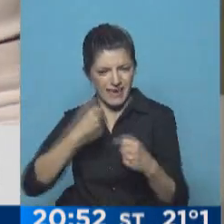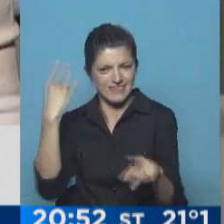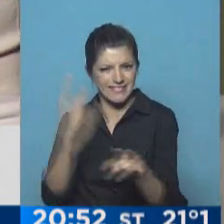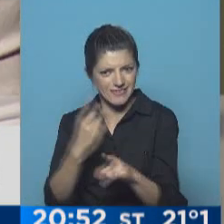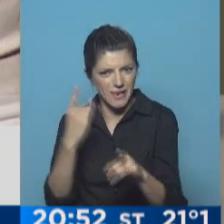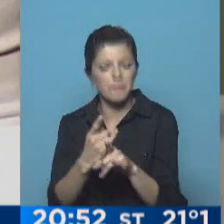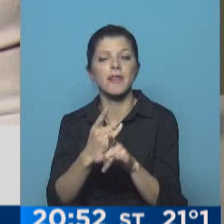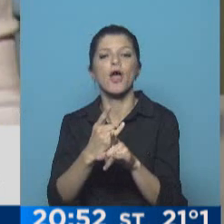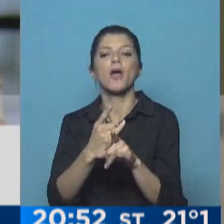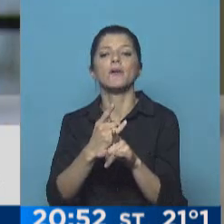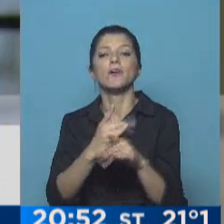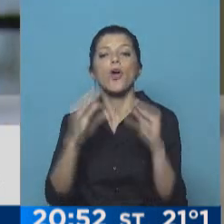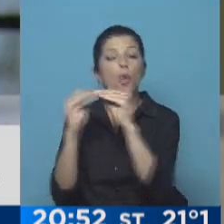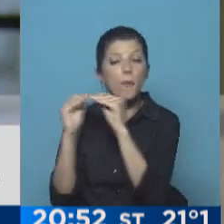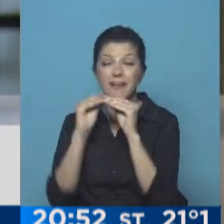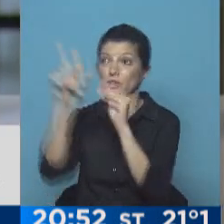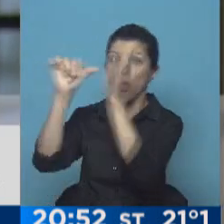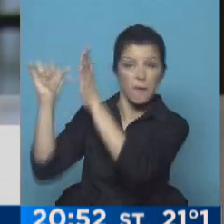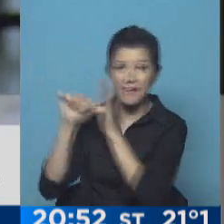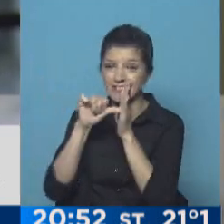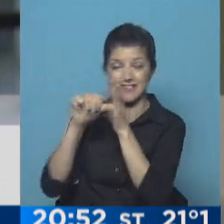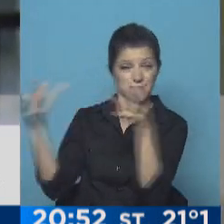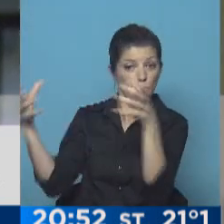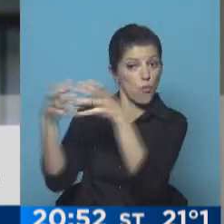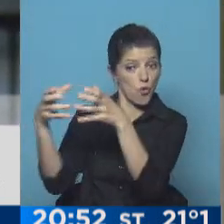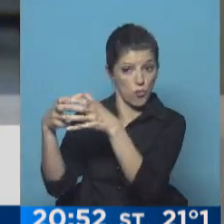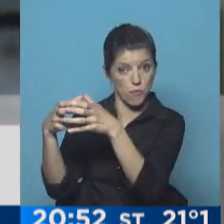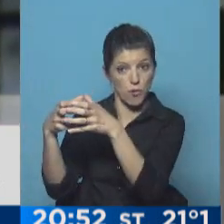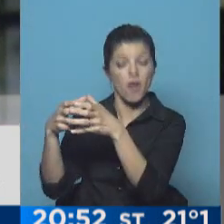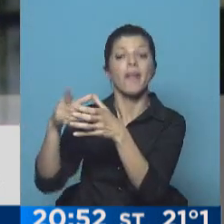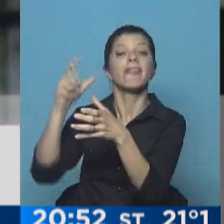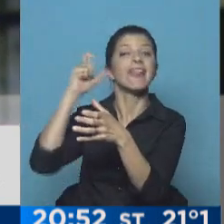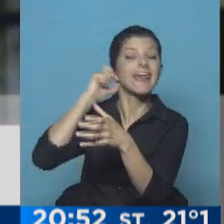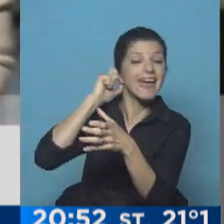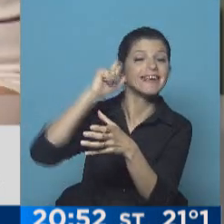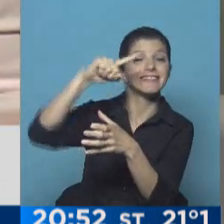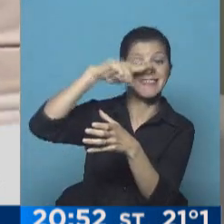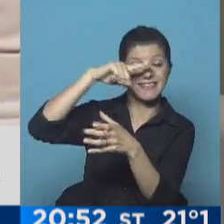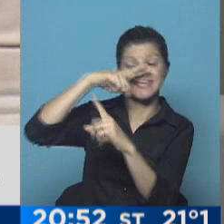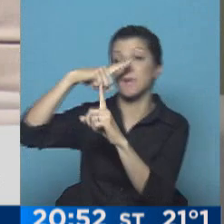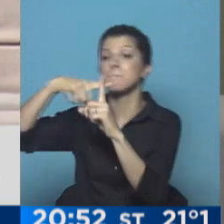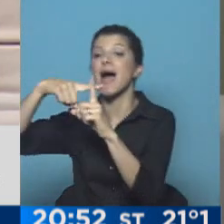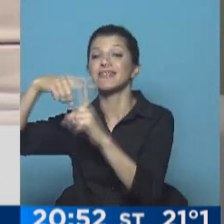compañeros de la región con el grupo del g77